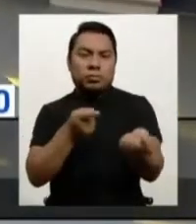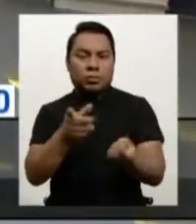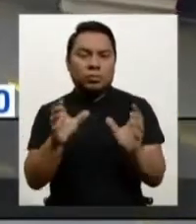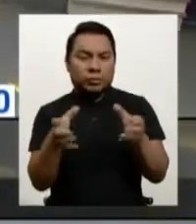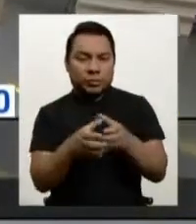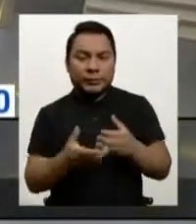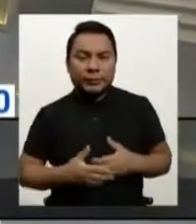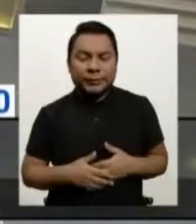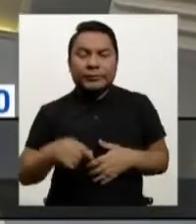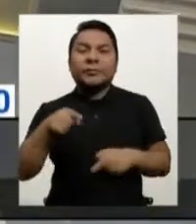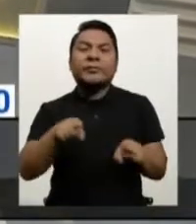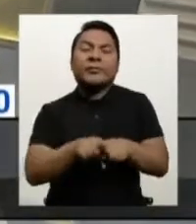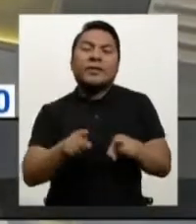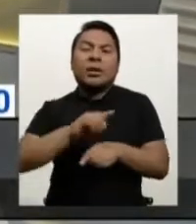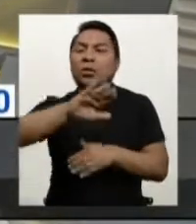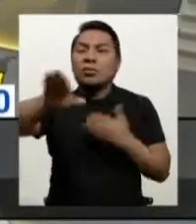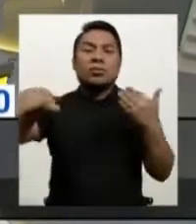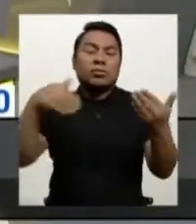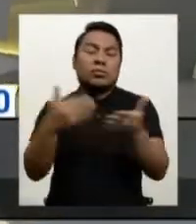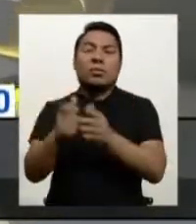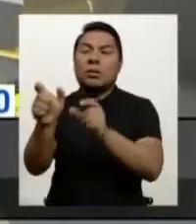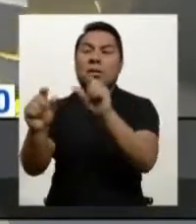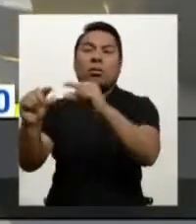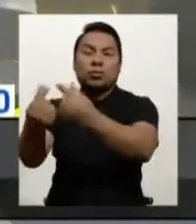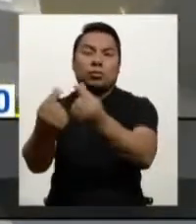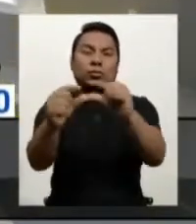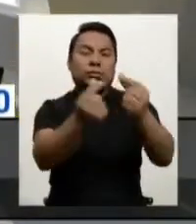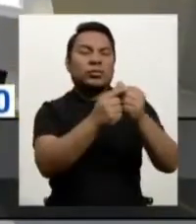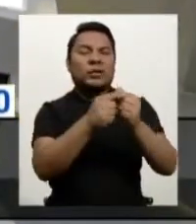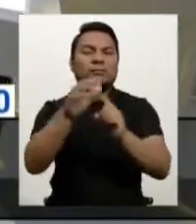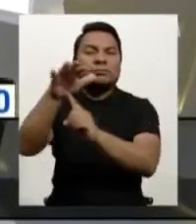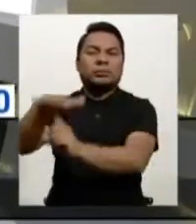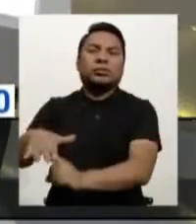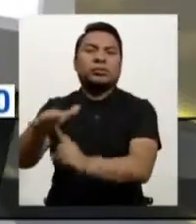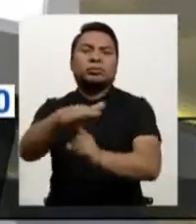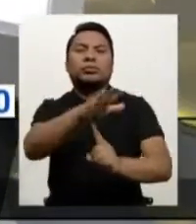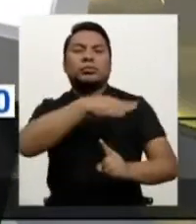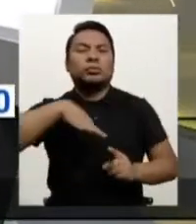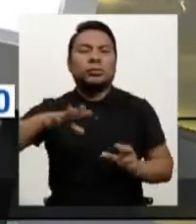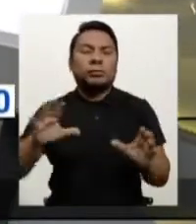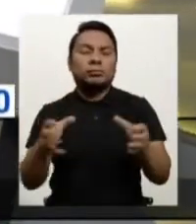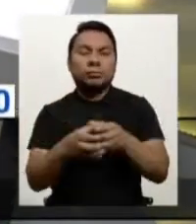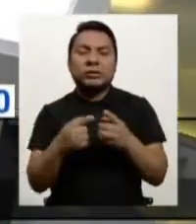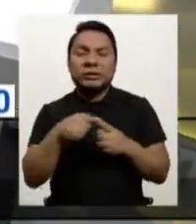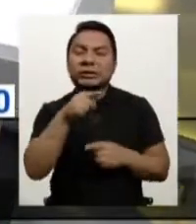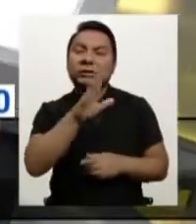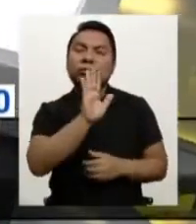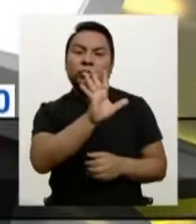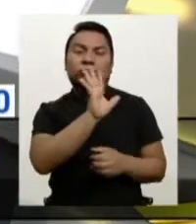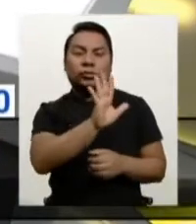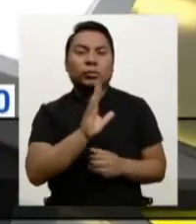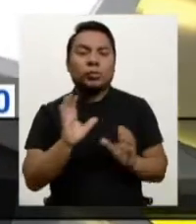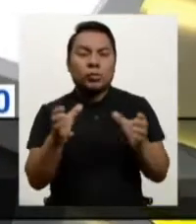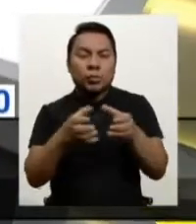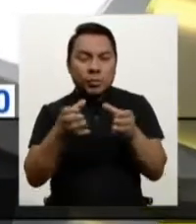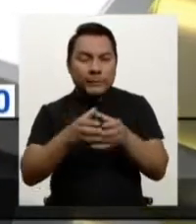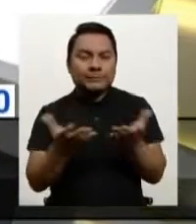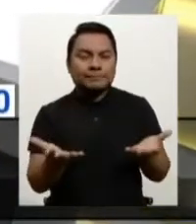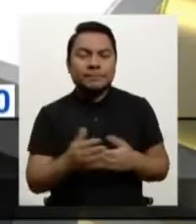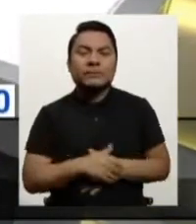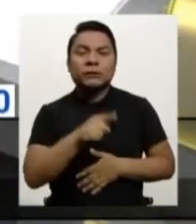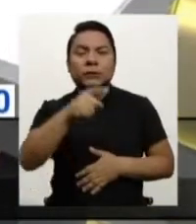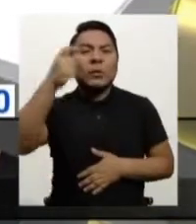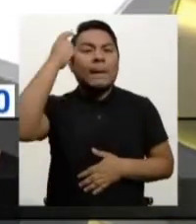ha reprimido toda voz contestataria a nivel de la sociedad. Y eso forma parte, digamos, del núcleo